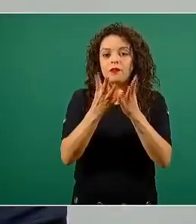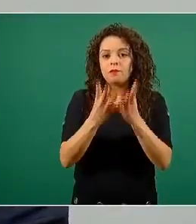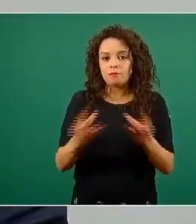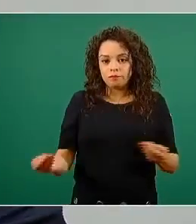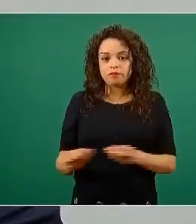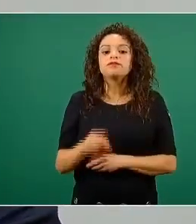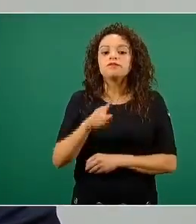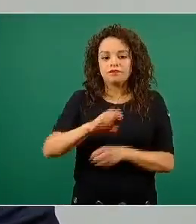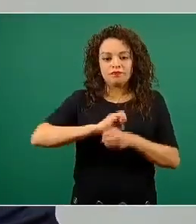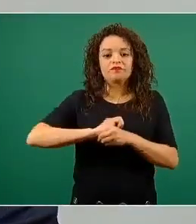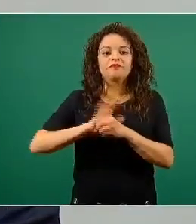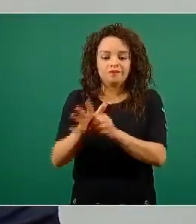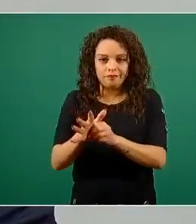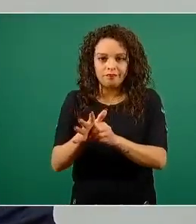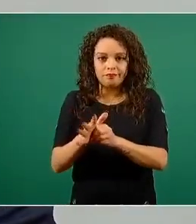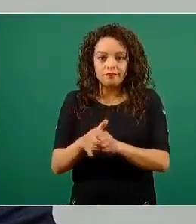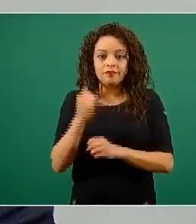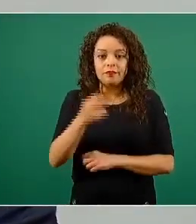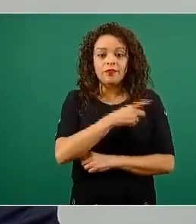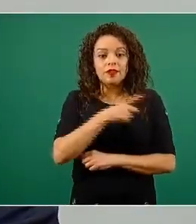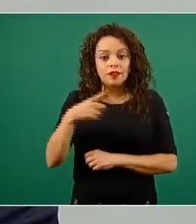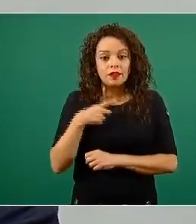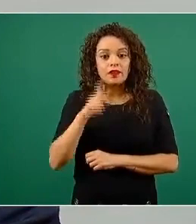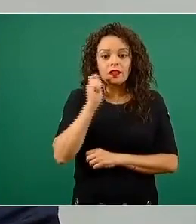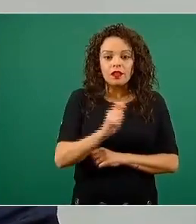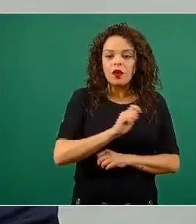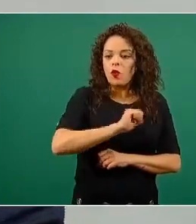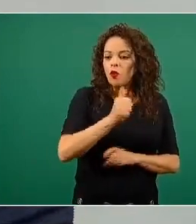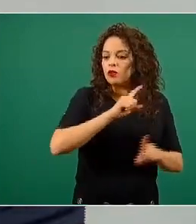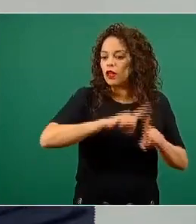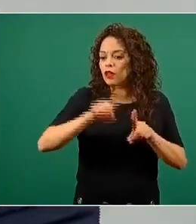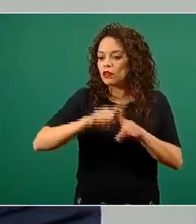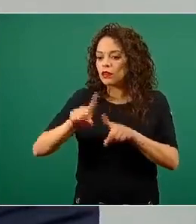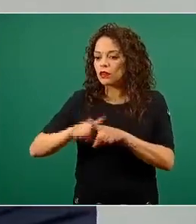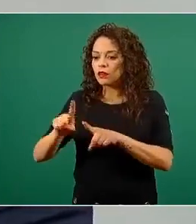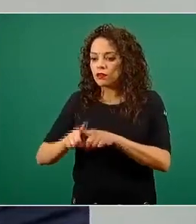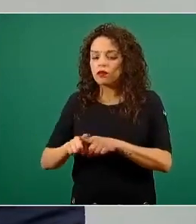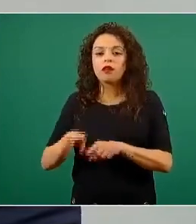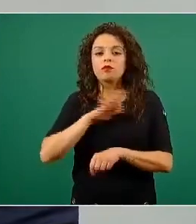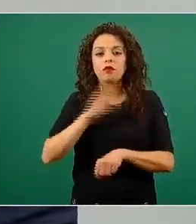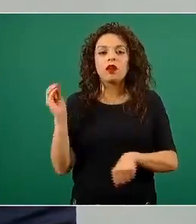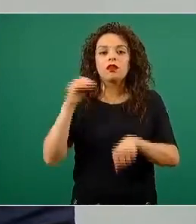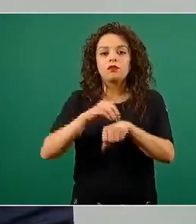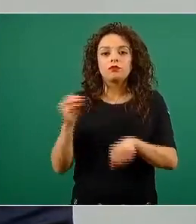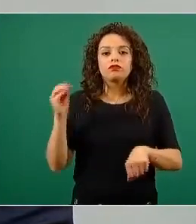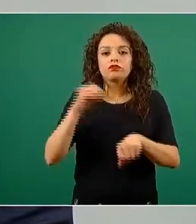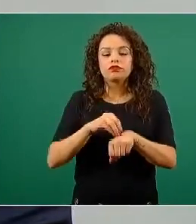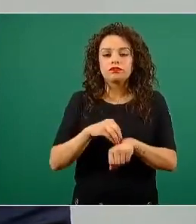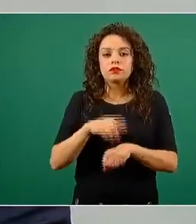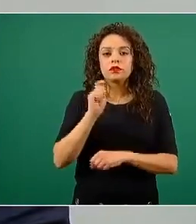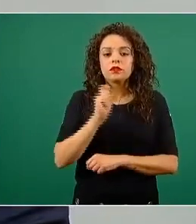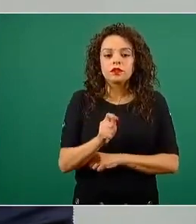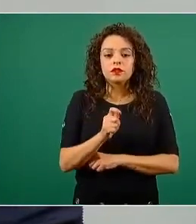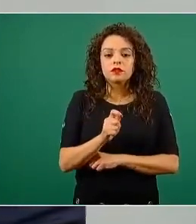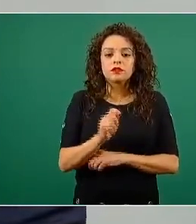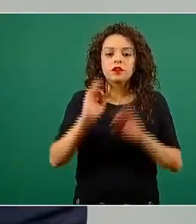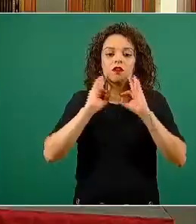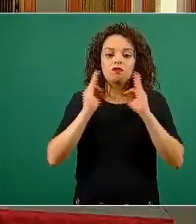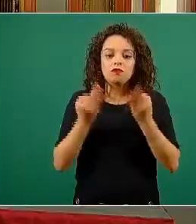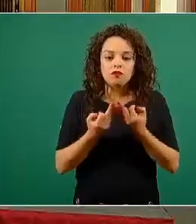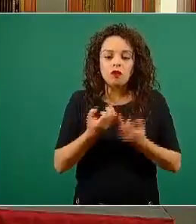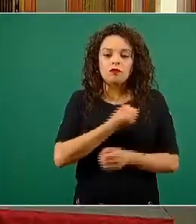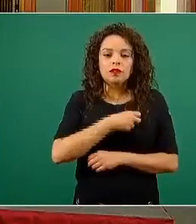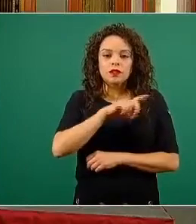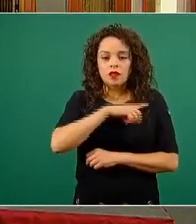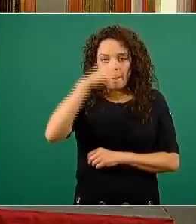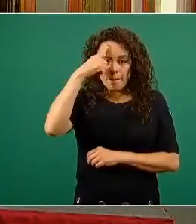cierto?, la dinamización de una serie de intervenciones para instalar el modelo de salud para el bienestar,